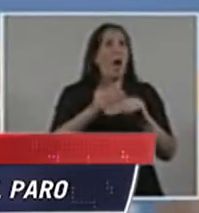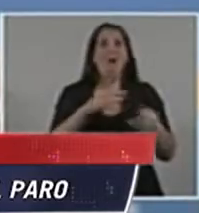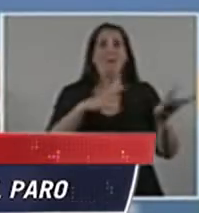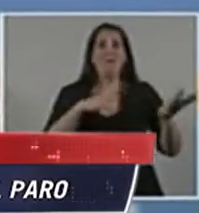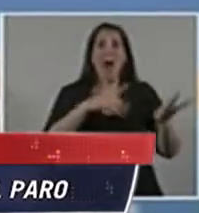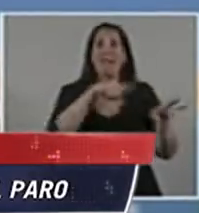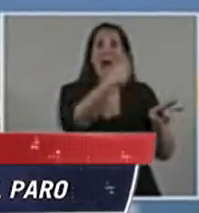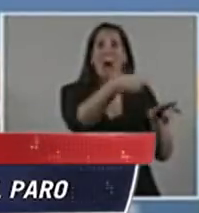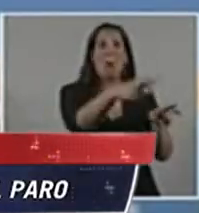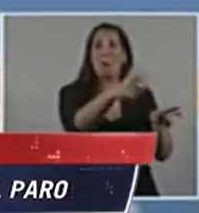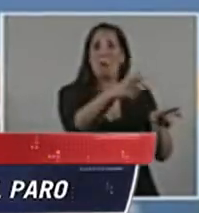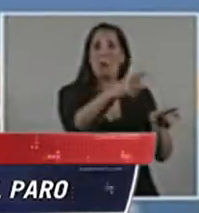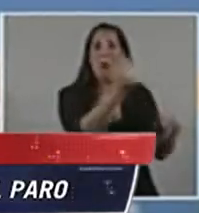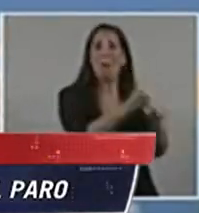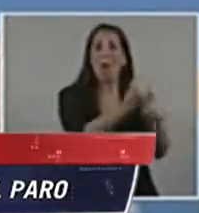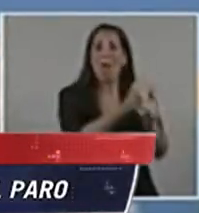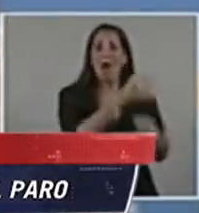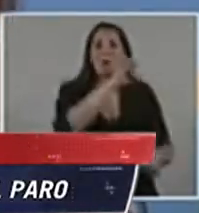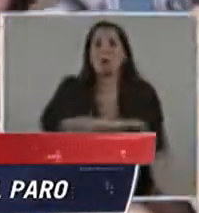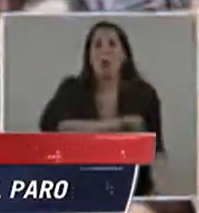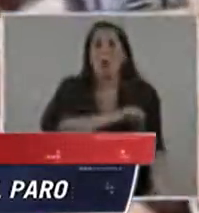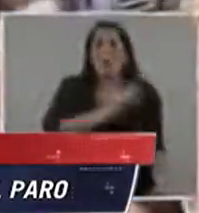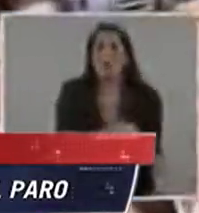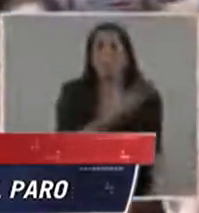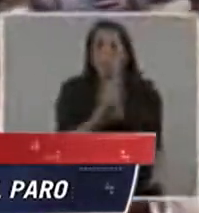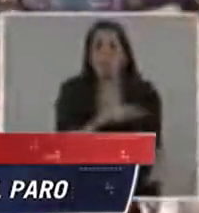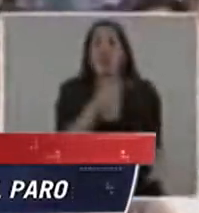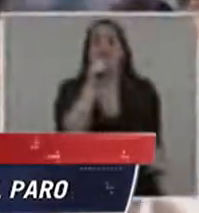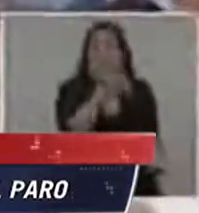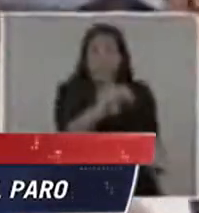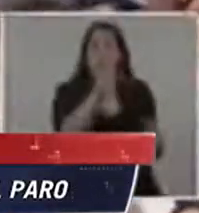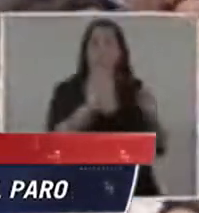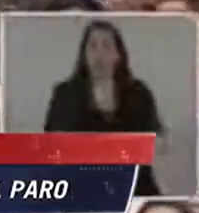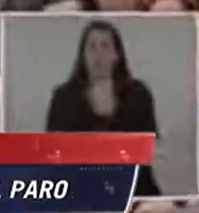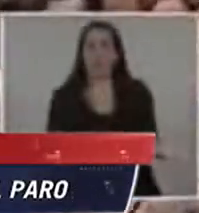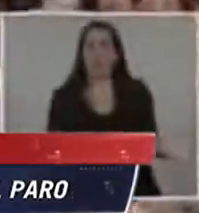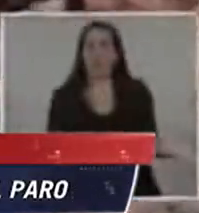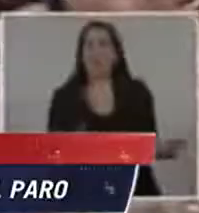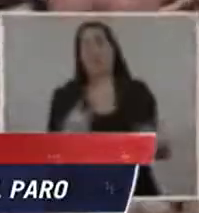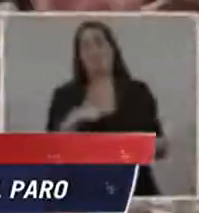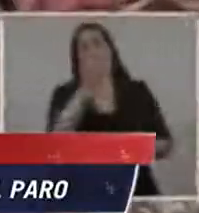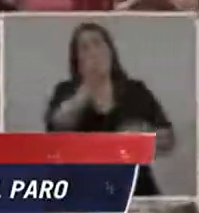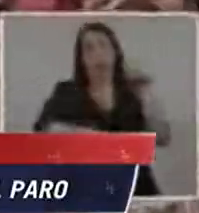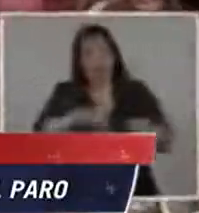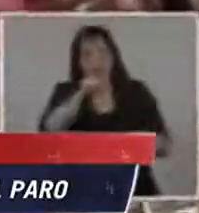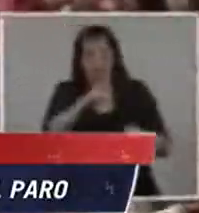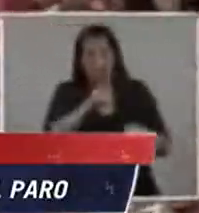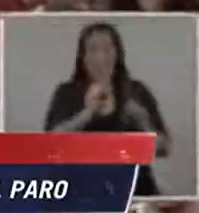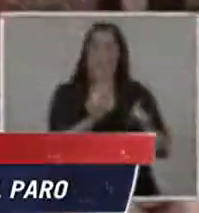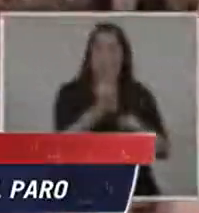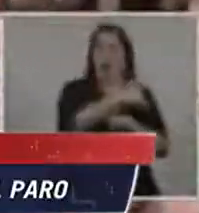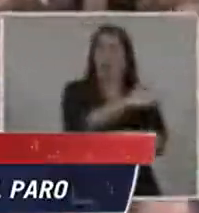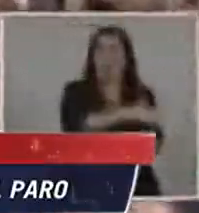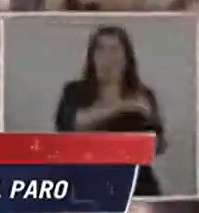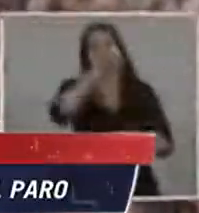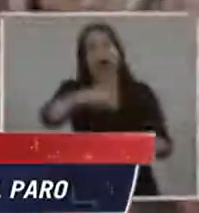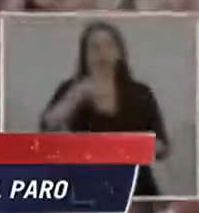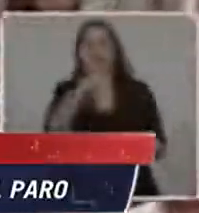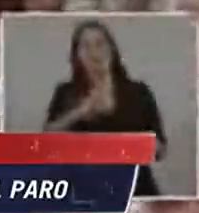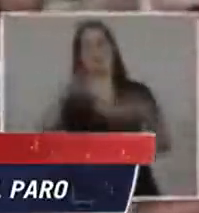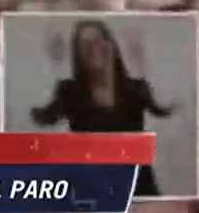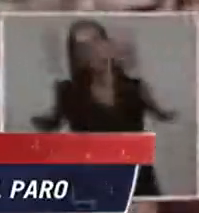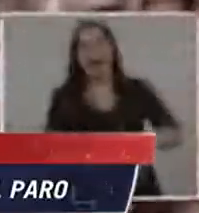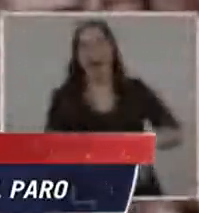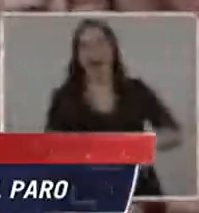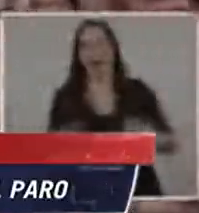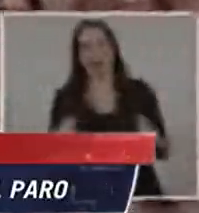trabajo o todavía no ganan lo suficiente y entonces hacen un paro porque tal vez tengan que dar un poquito